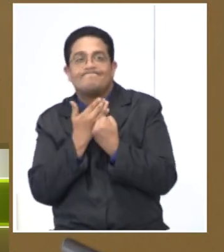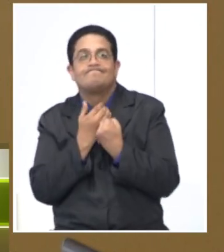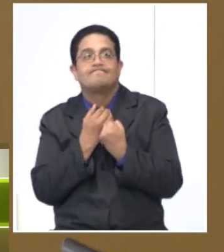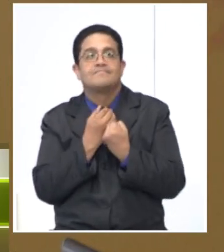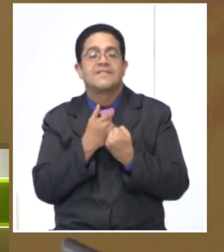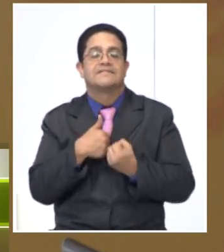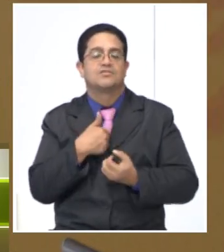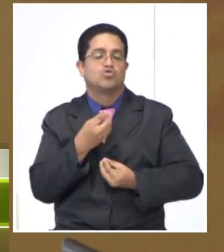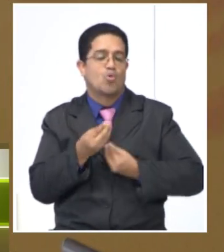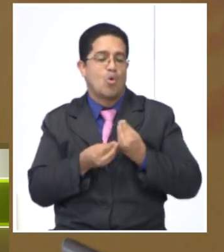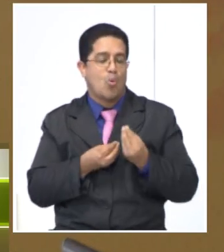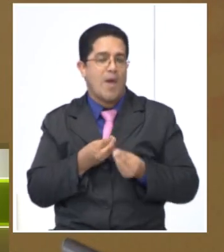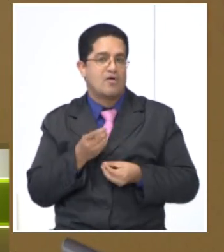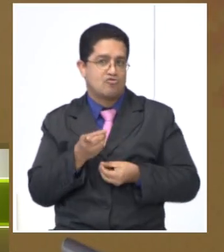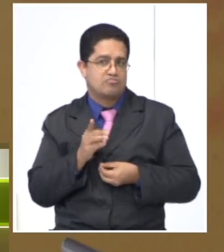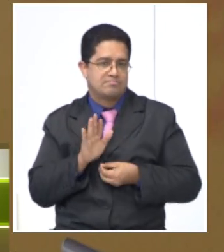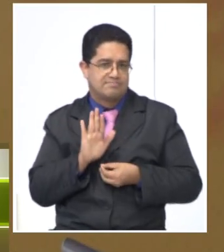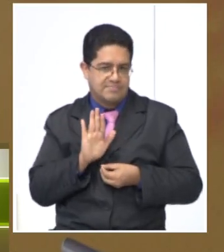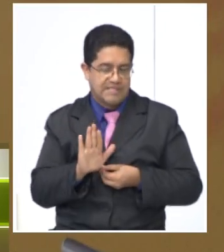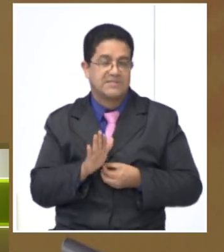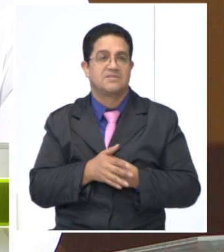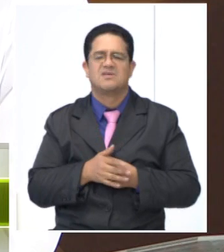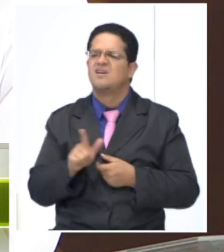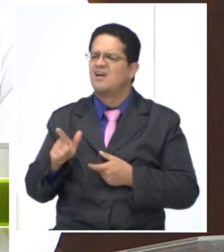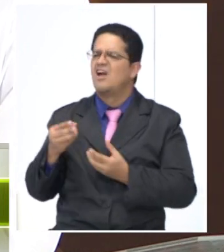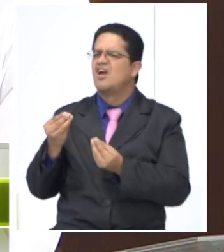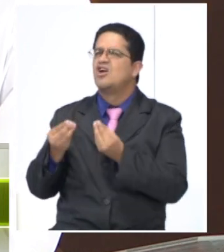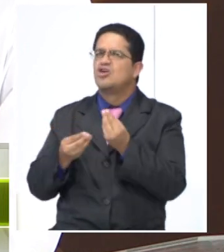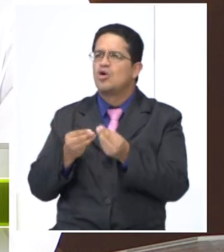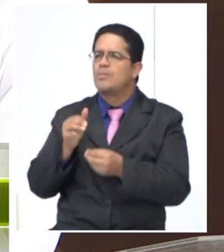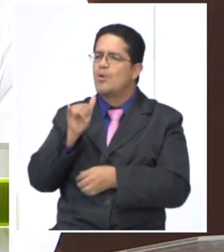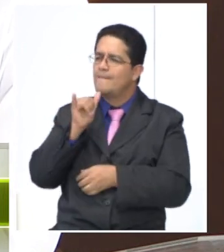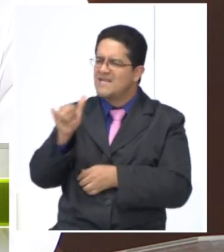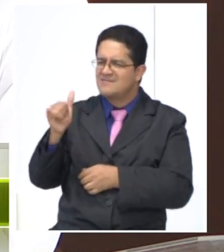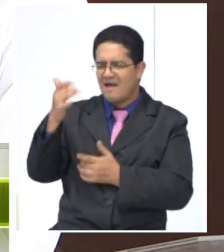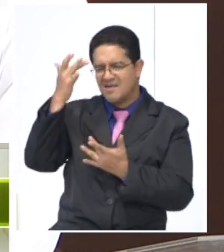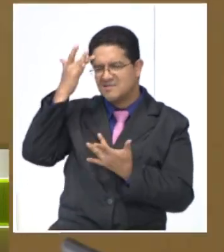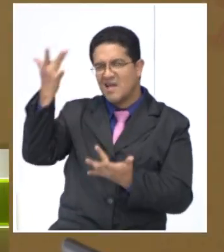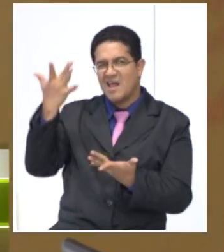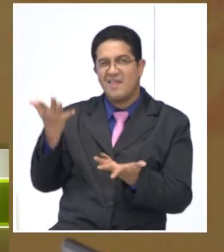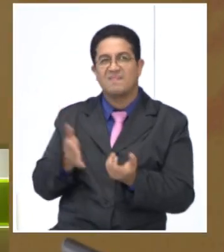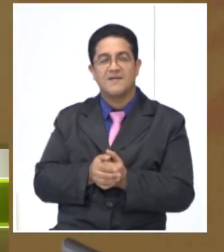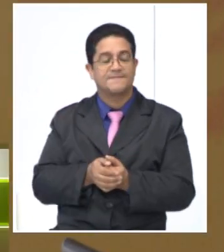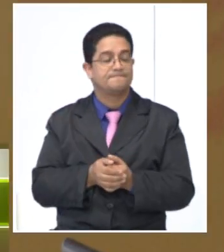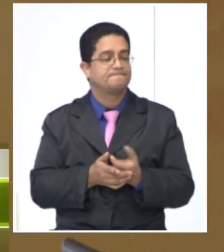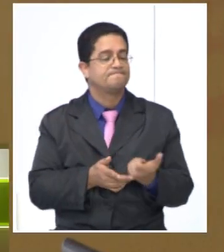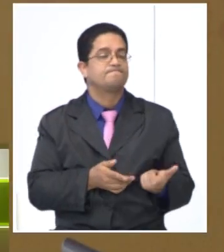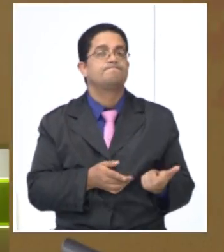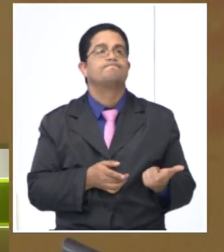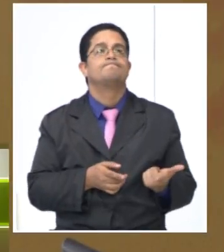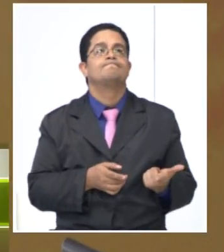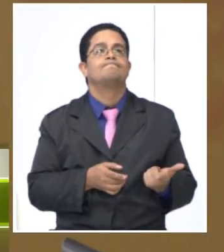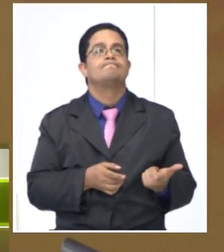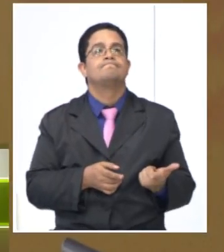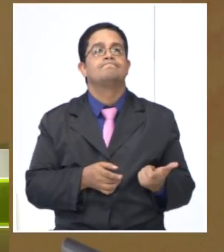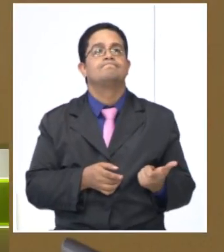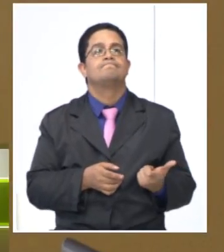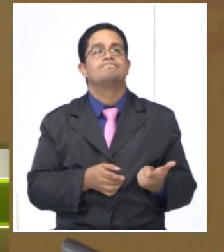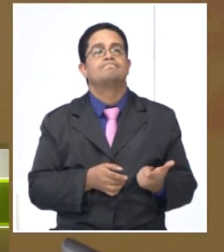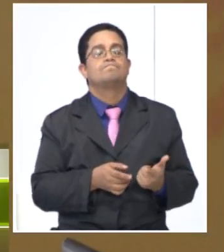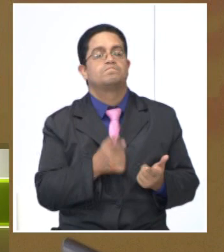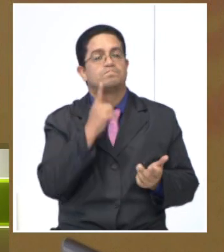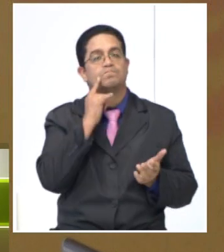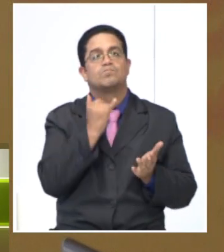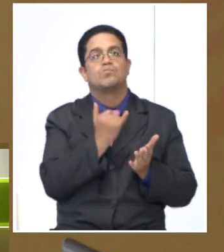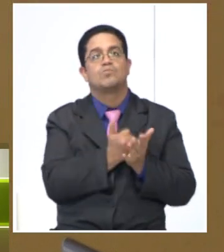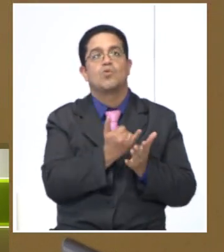yo lo hago de una manera asertiva. ¿Cómo hacer un mensaje asertivo? ¿Cómo hacer un mensaje asertivo? Desde el respeto, desde el sentir propio,